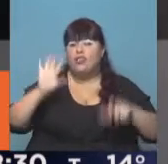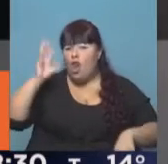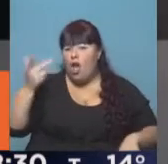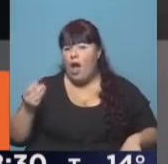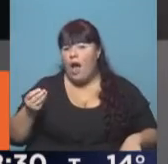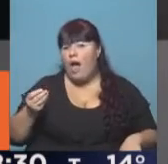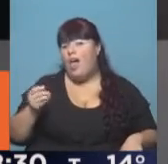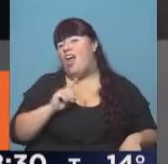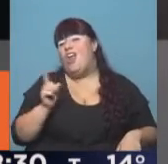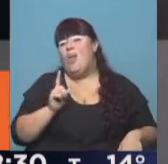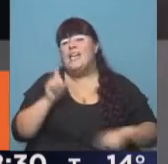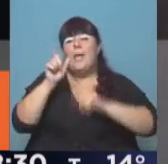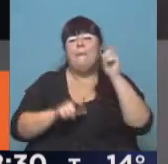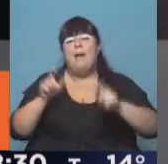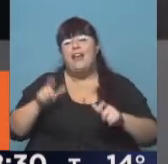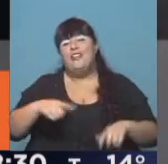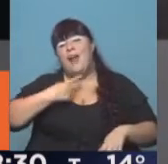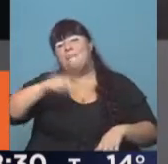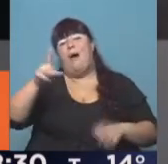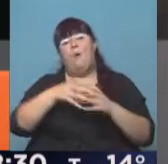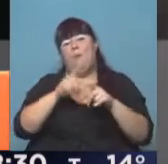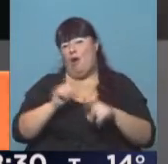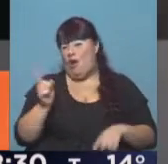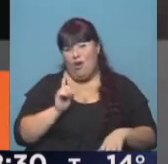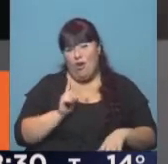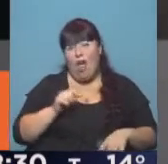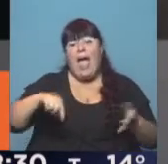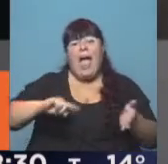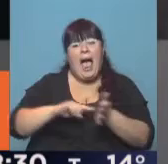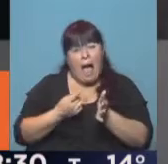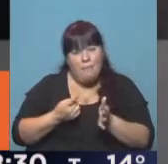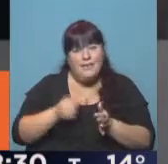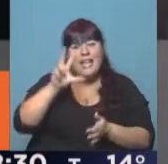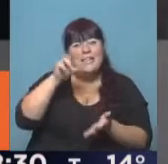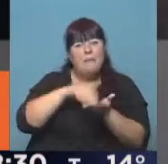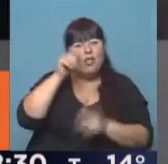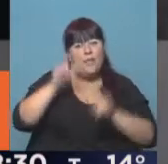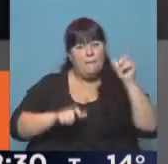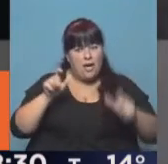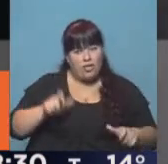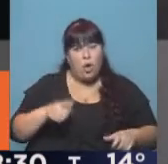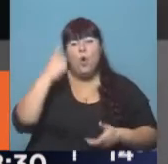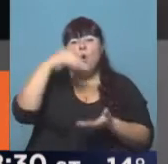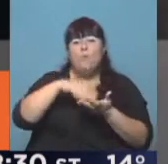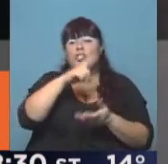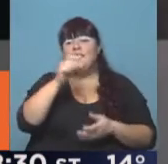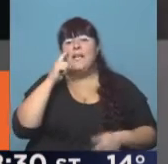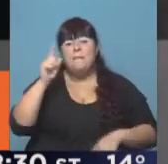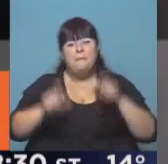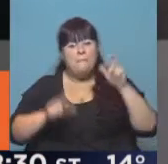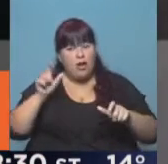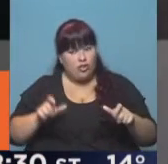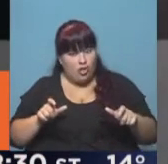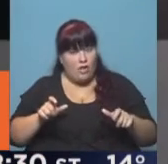gente enojada no solo gente enviada por partidos habla en la ciudad vos tenés 3 millones de habitantes y tenés un millón 100 mil personas